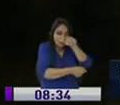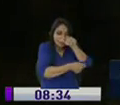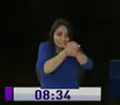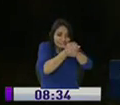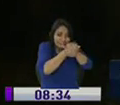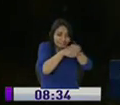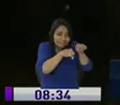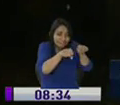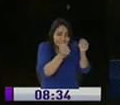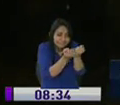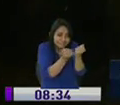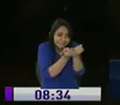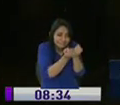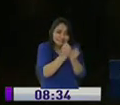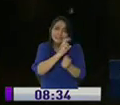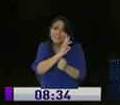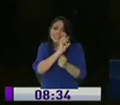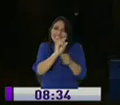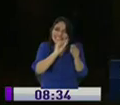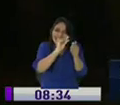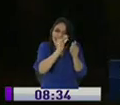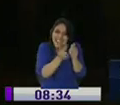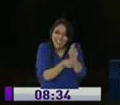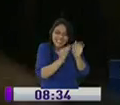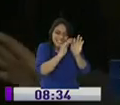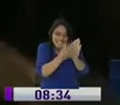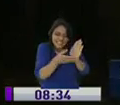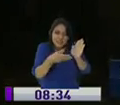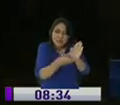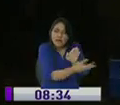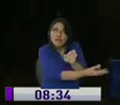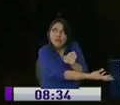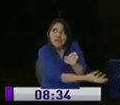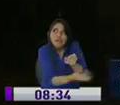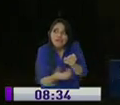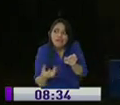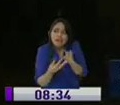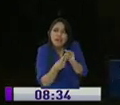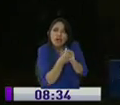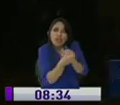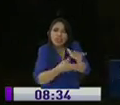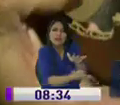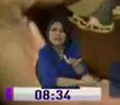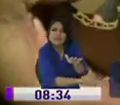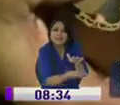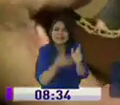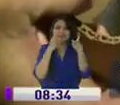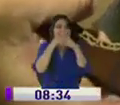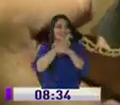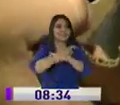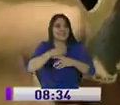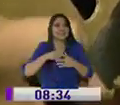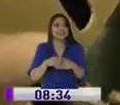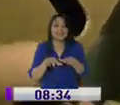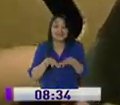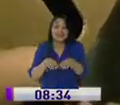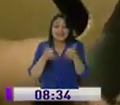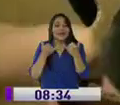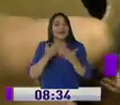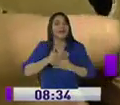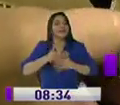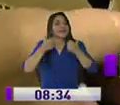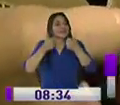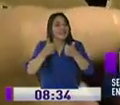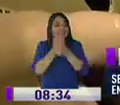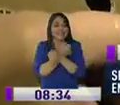de aproximadamente 60 centímetros y tiene cúmulos de lodo en el interior. Los perritos ahora se encuentran en buenas